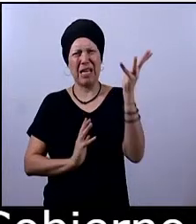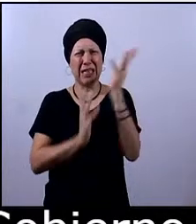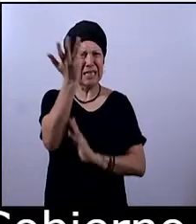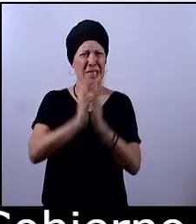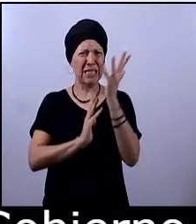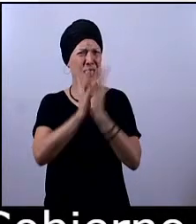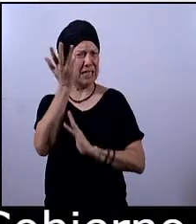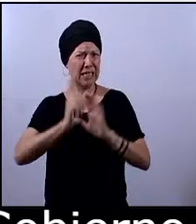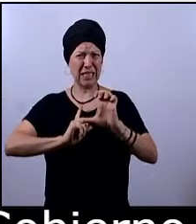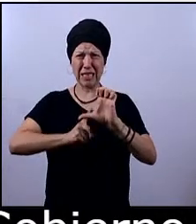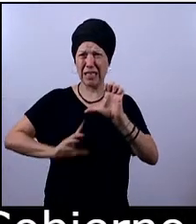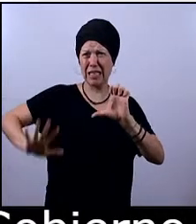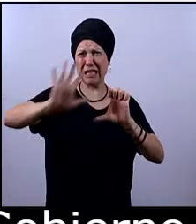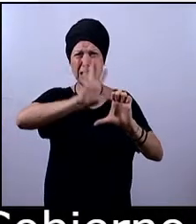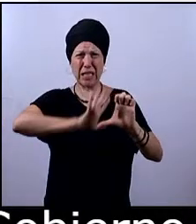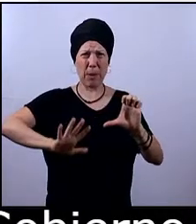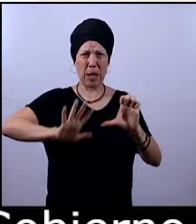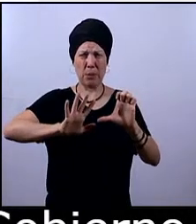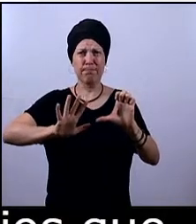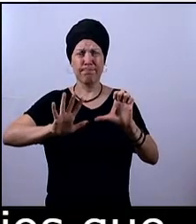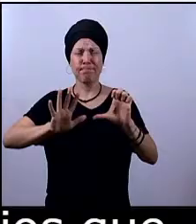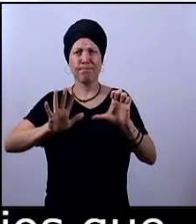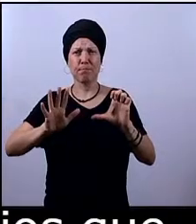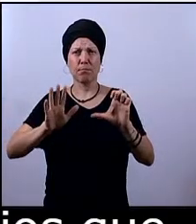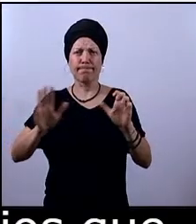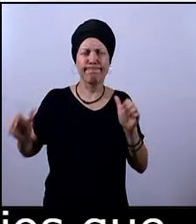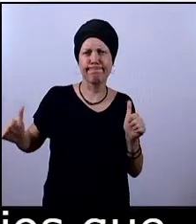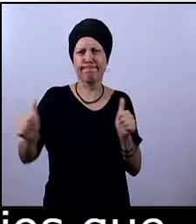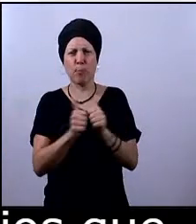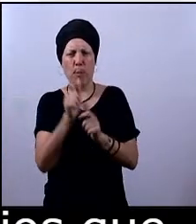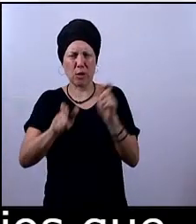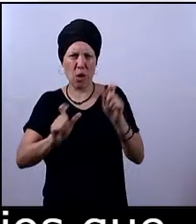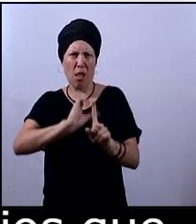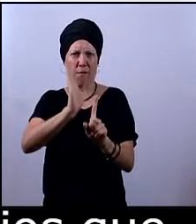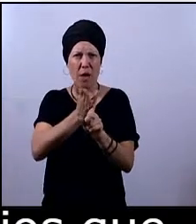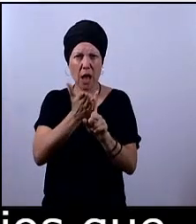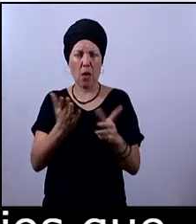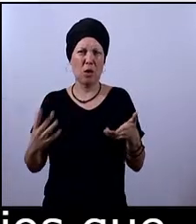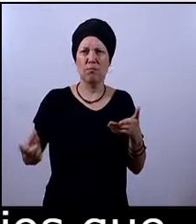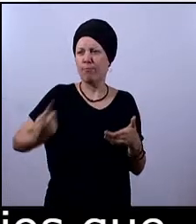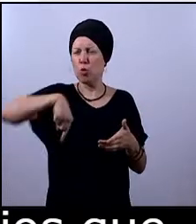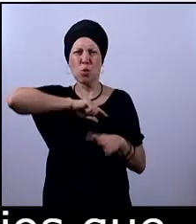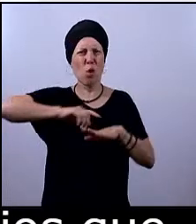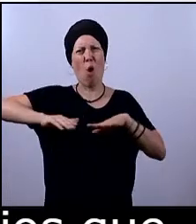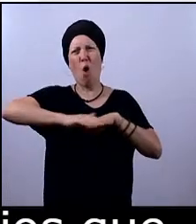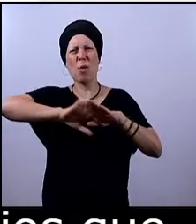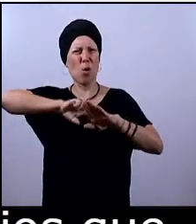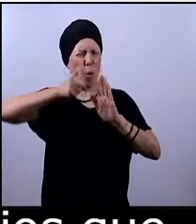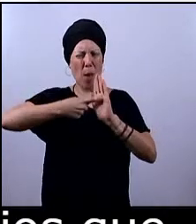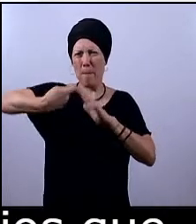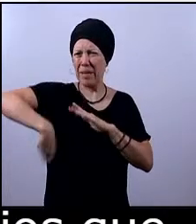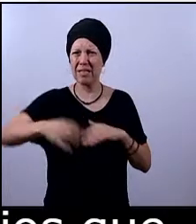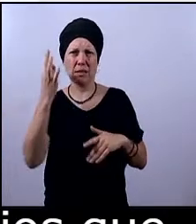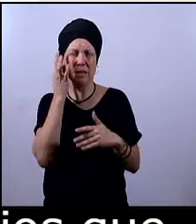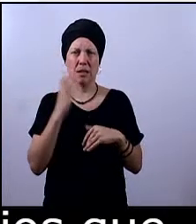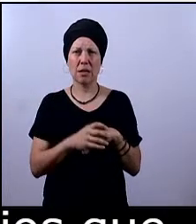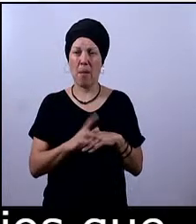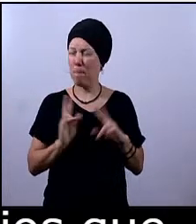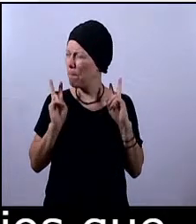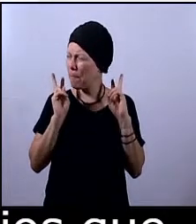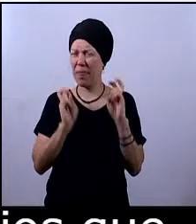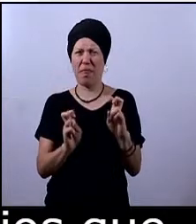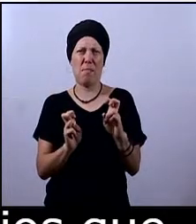que ha asolado nuestro territorio, que han estado al lado de los afectados, que todo nuestro Gobierno, nuestra presidenta, desde el